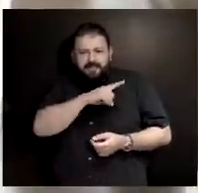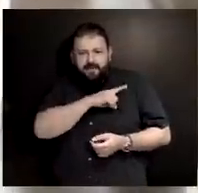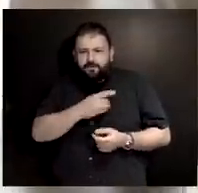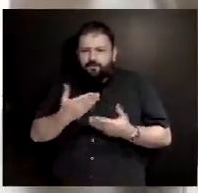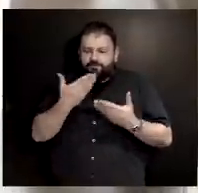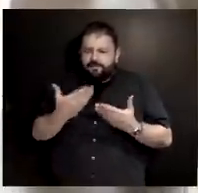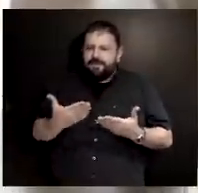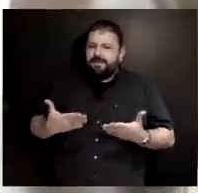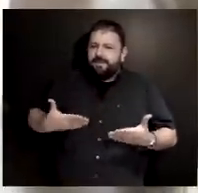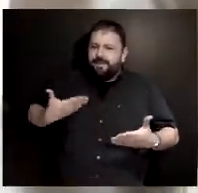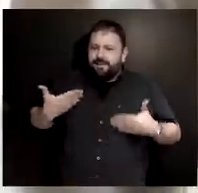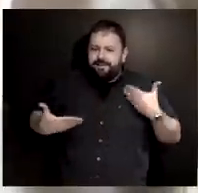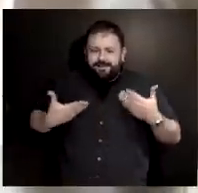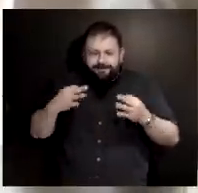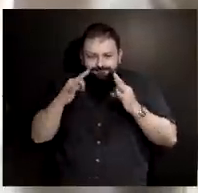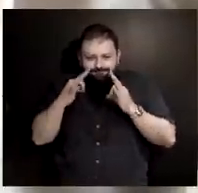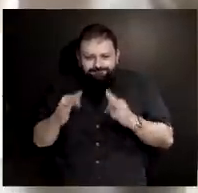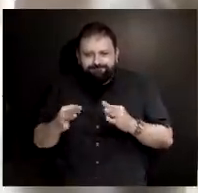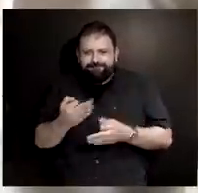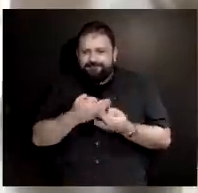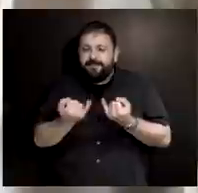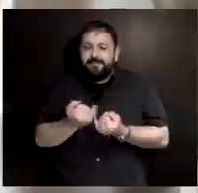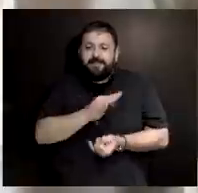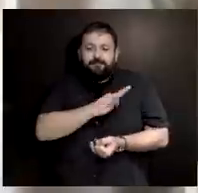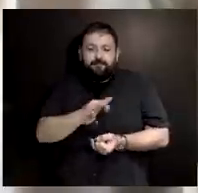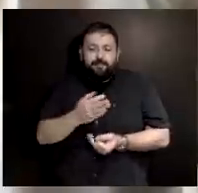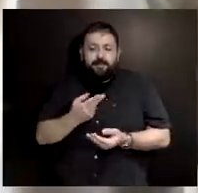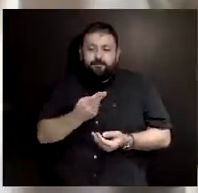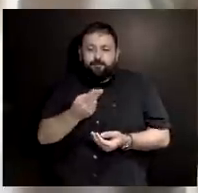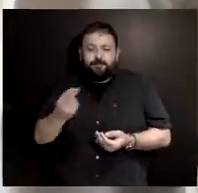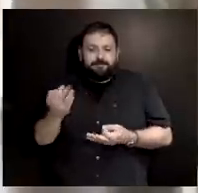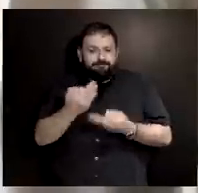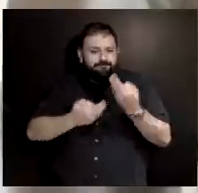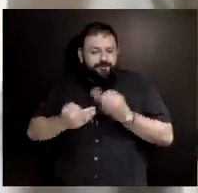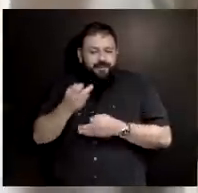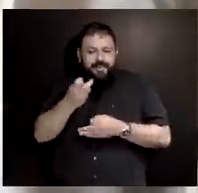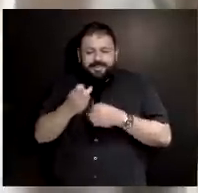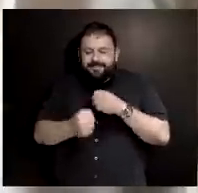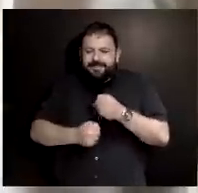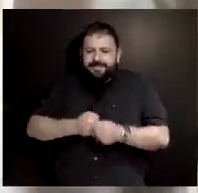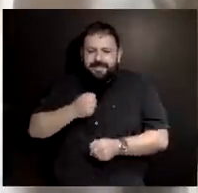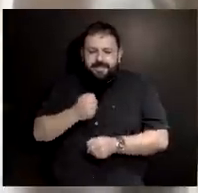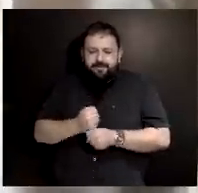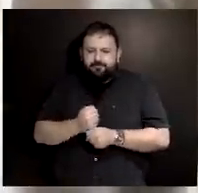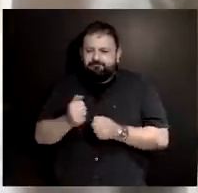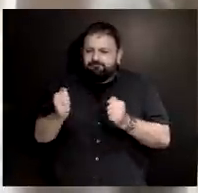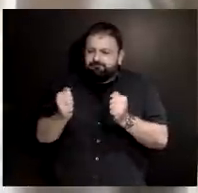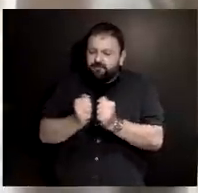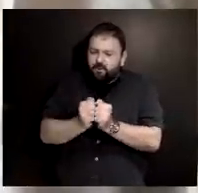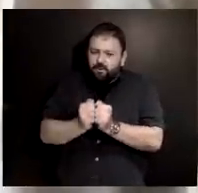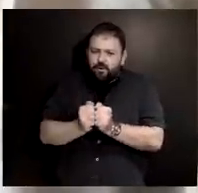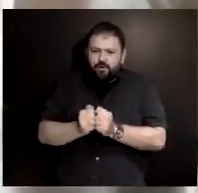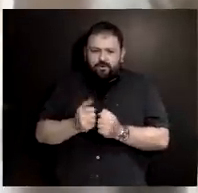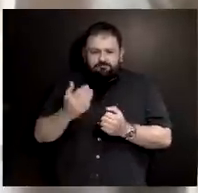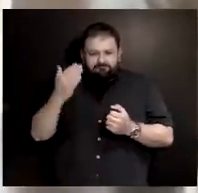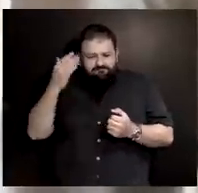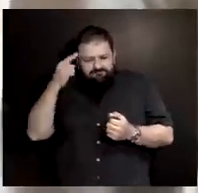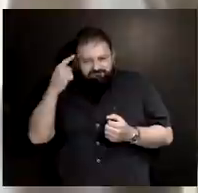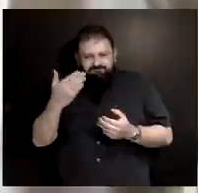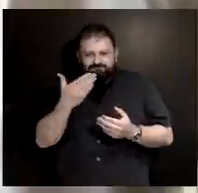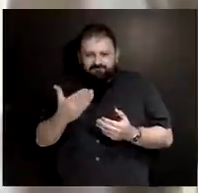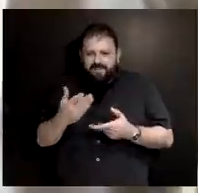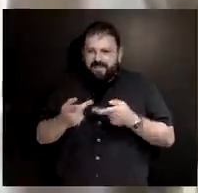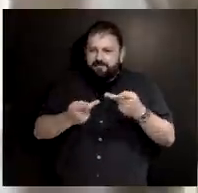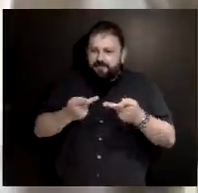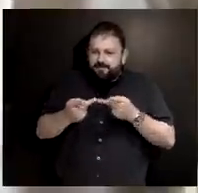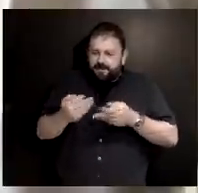alegría, que podamos reflexionar de este año con madurez, con conciencia